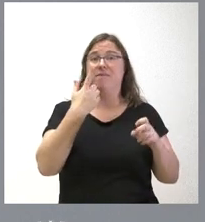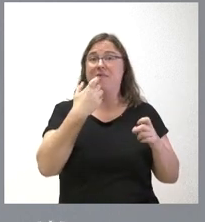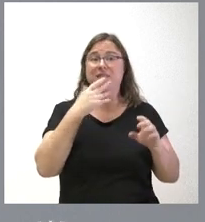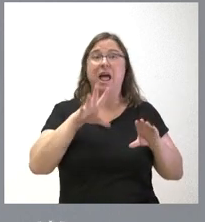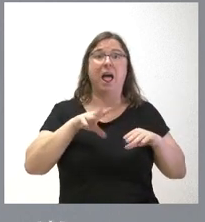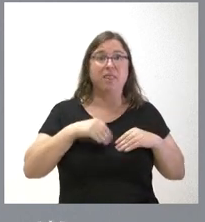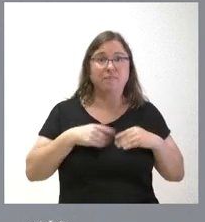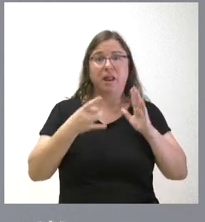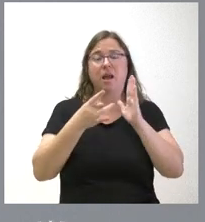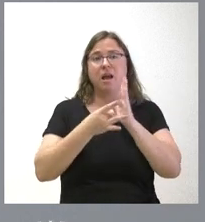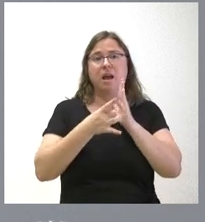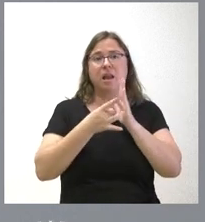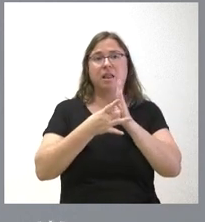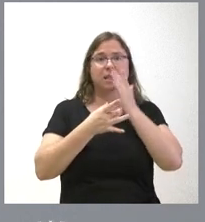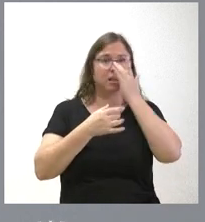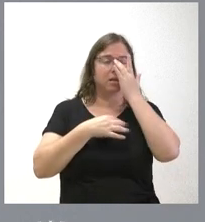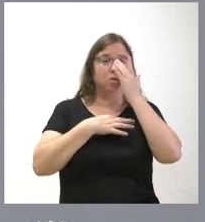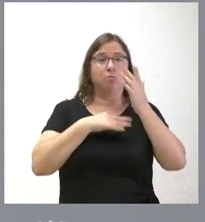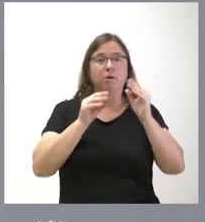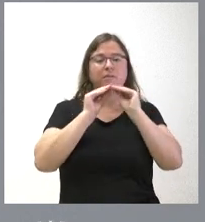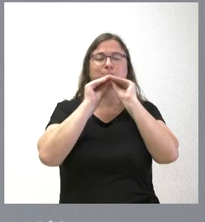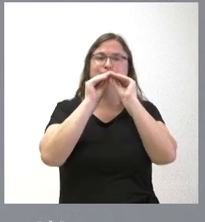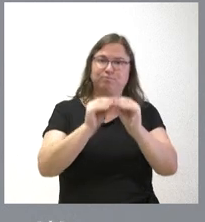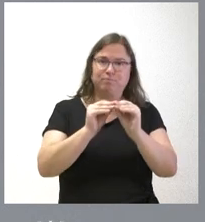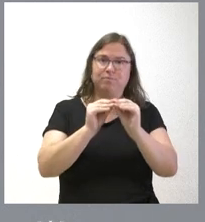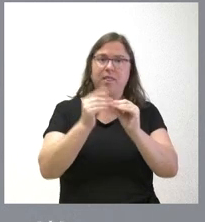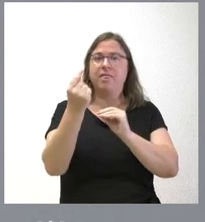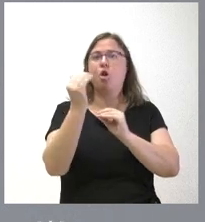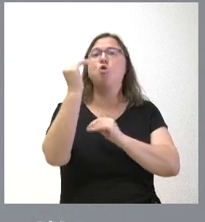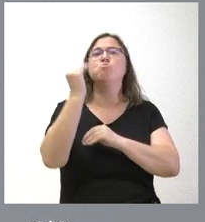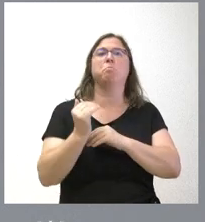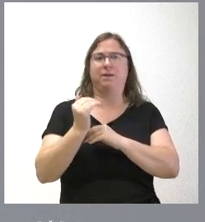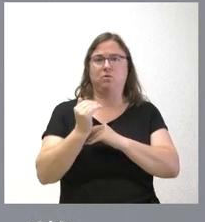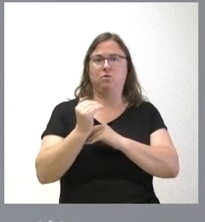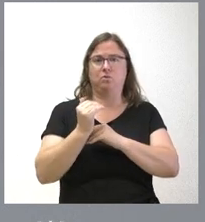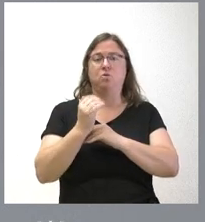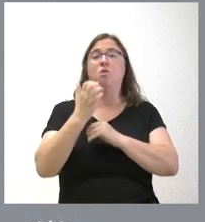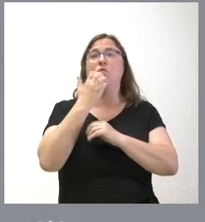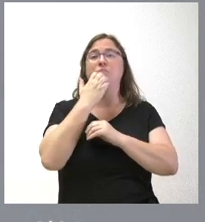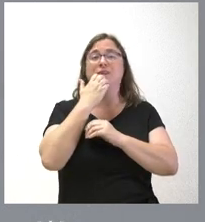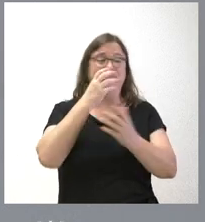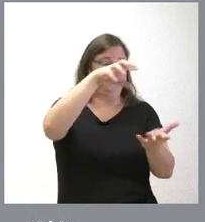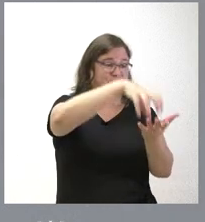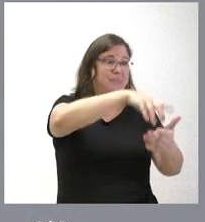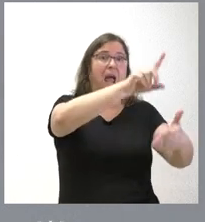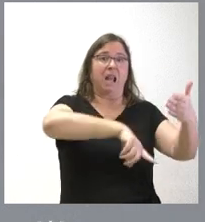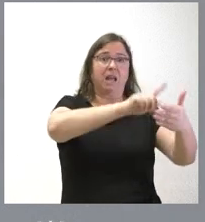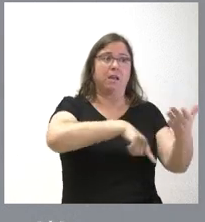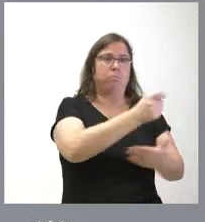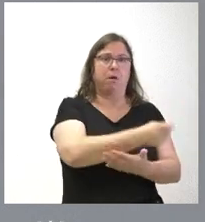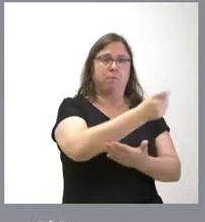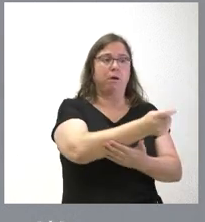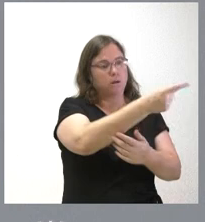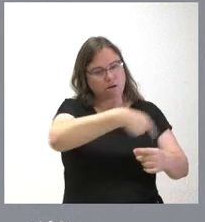del servicio pudieran ser efectuados a menor coste como es este de desplazar la ubicación desde un lugar alquilado por el que se paga alquiler